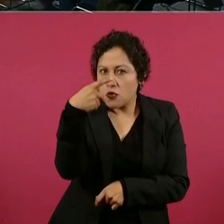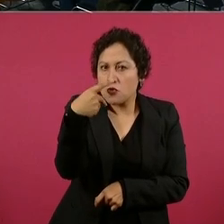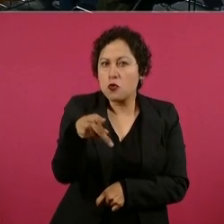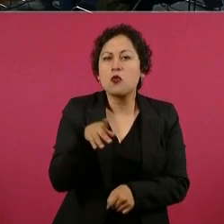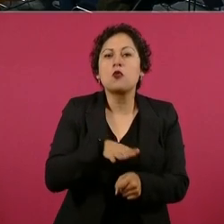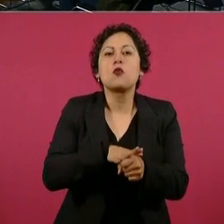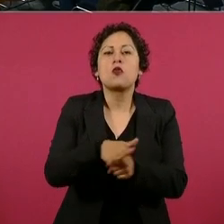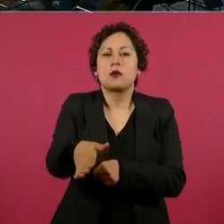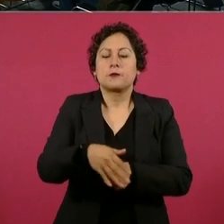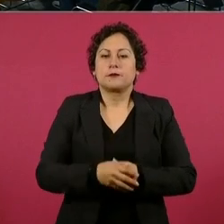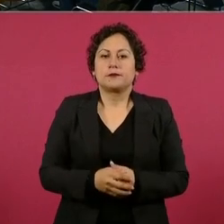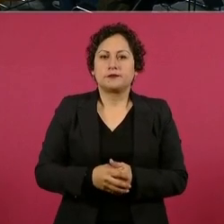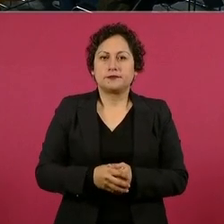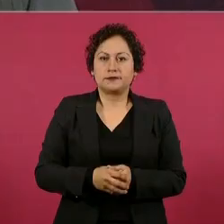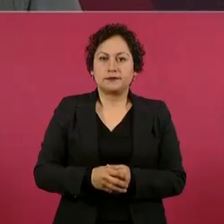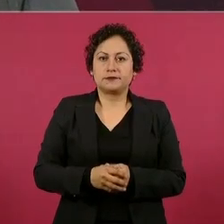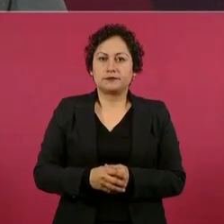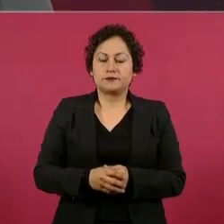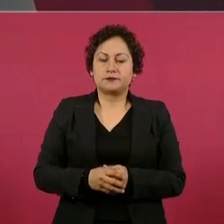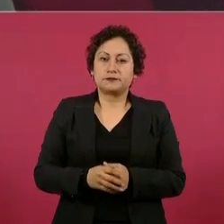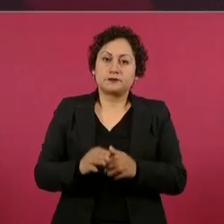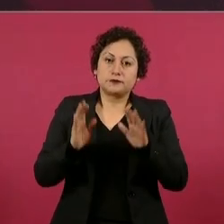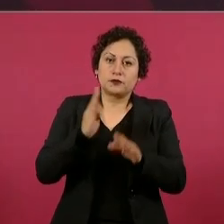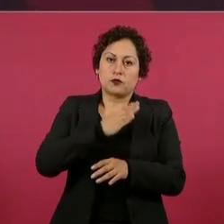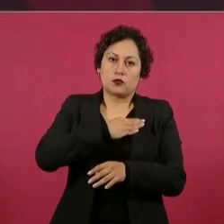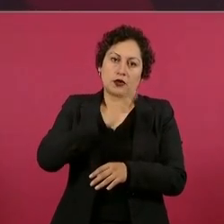creo que fue acertado